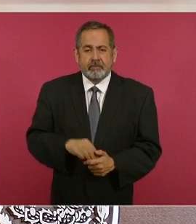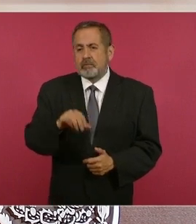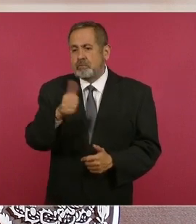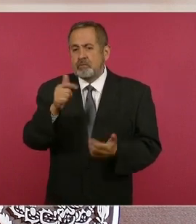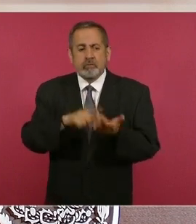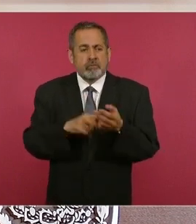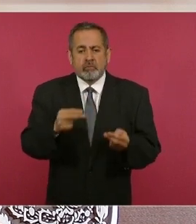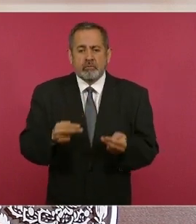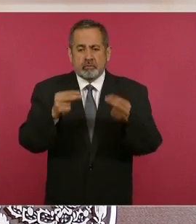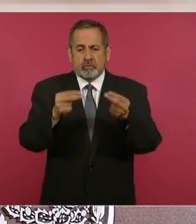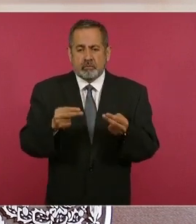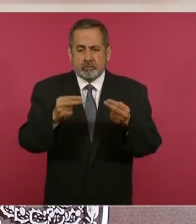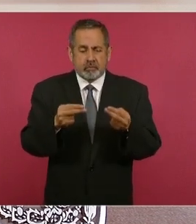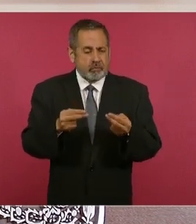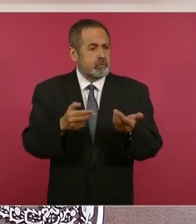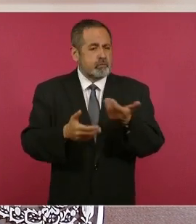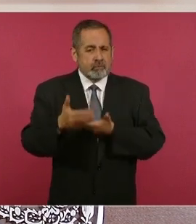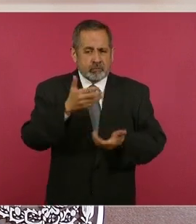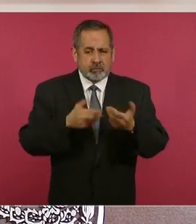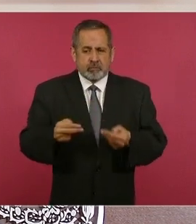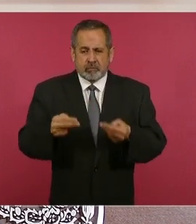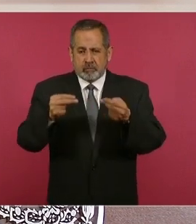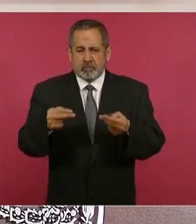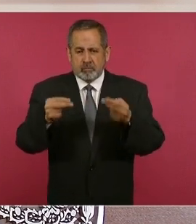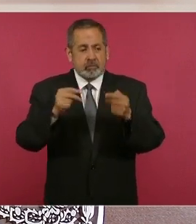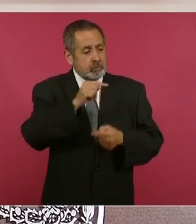otros negocios, comercios.